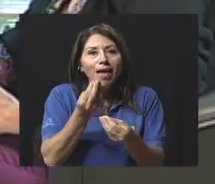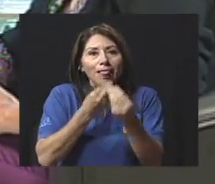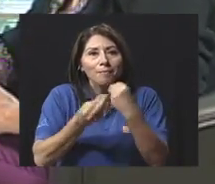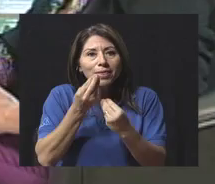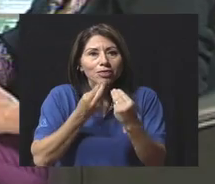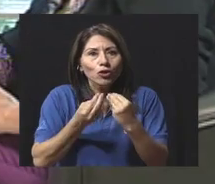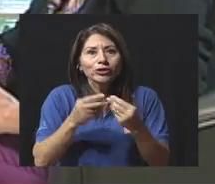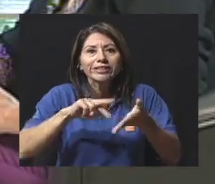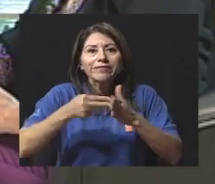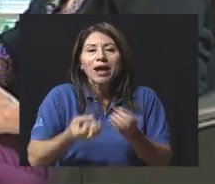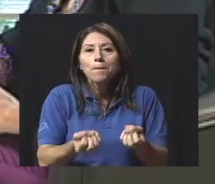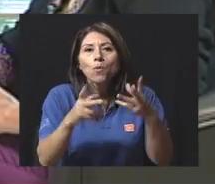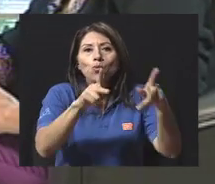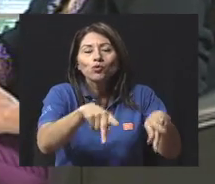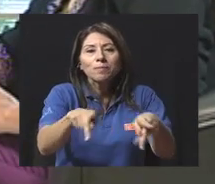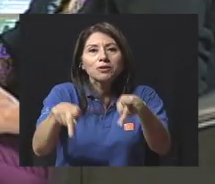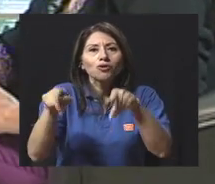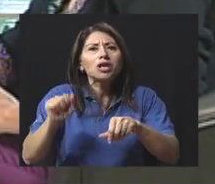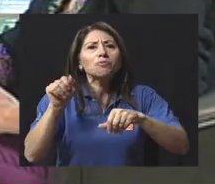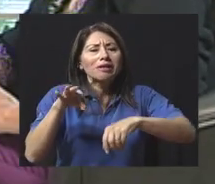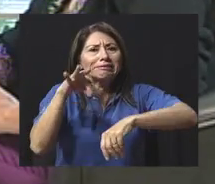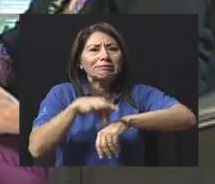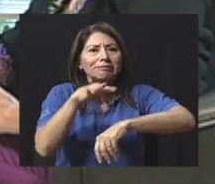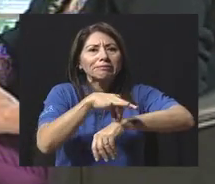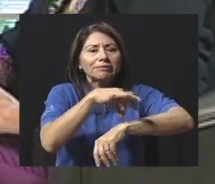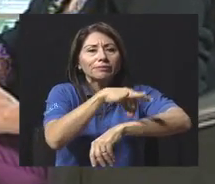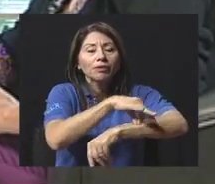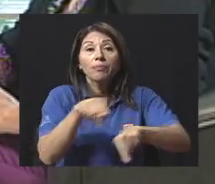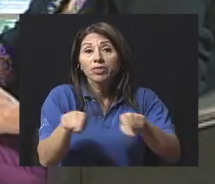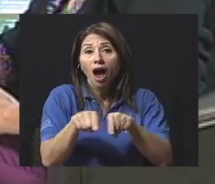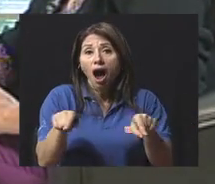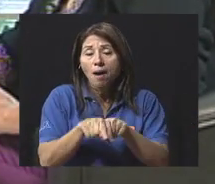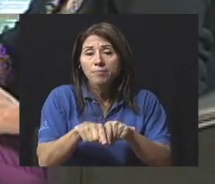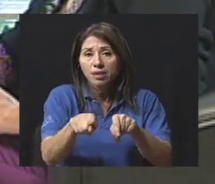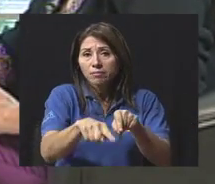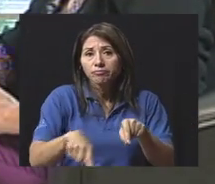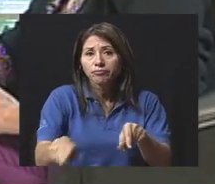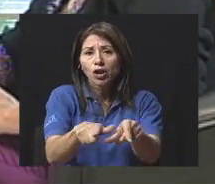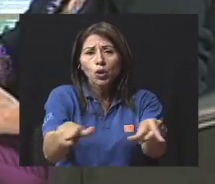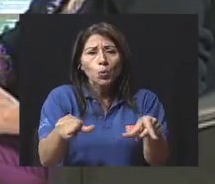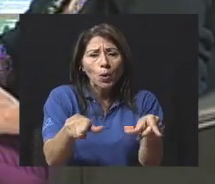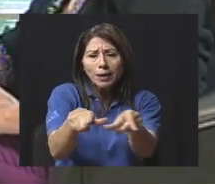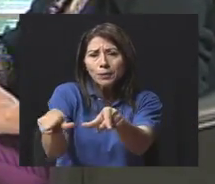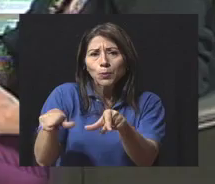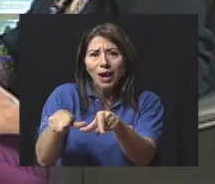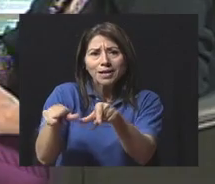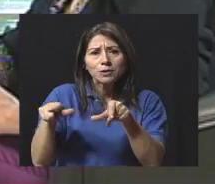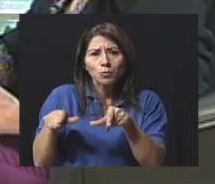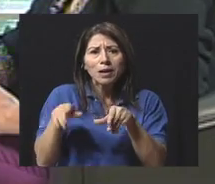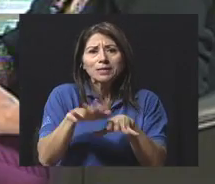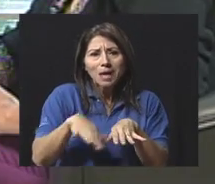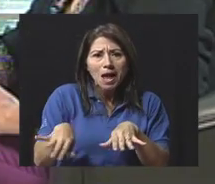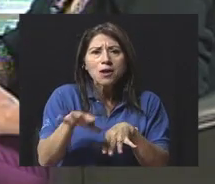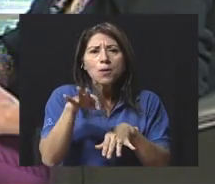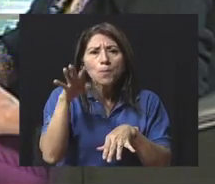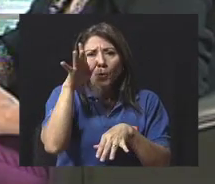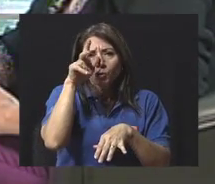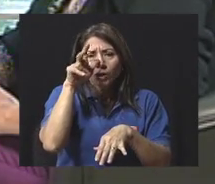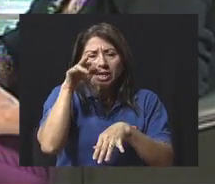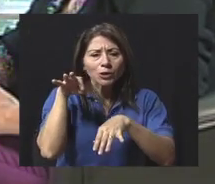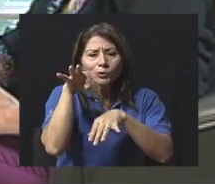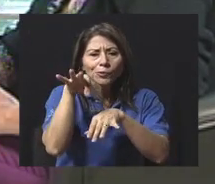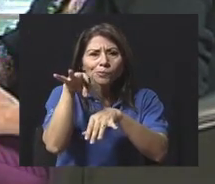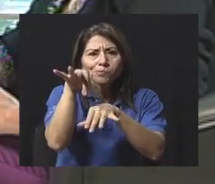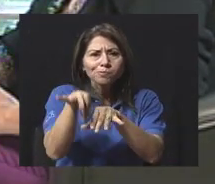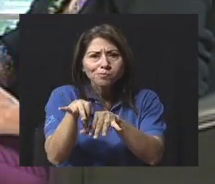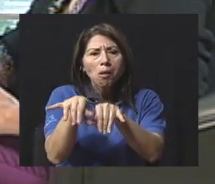cantidad y lo otro Es que hay gran cantidad de posibles sitios que denominamos criaderos donde los mosquitos pueden colocar